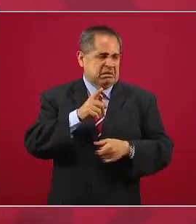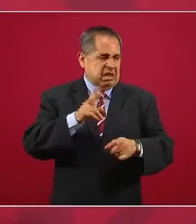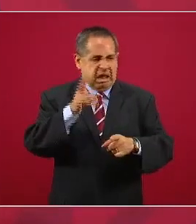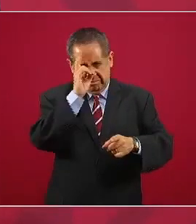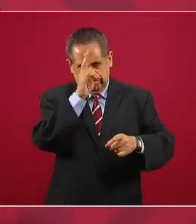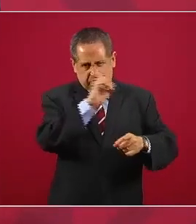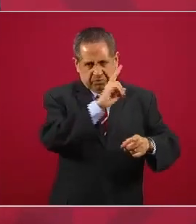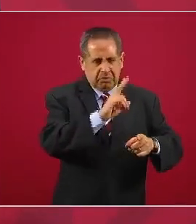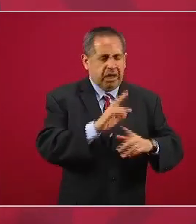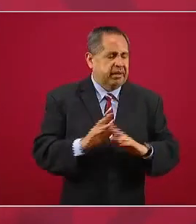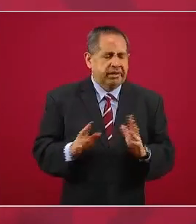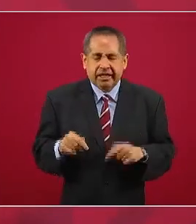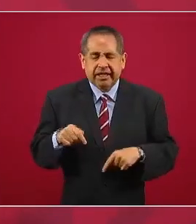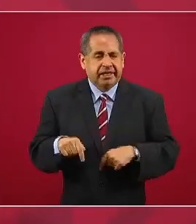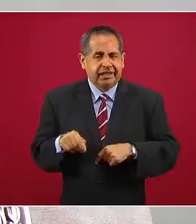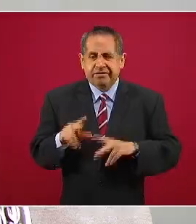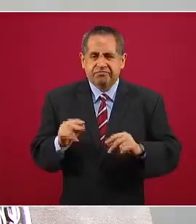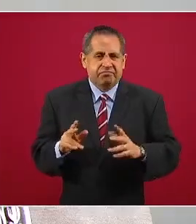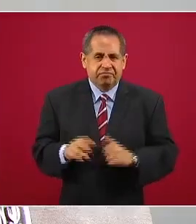hay